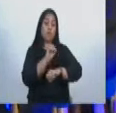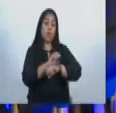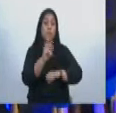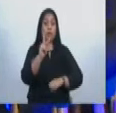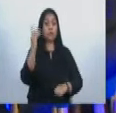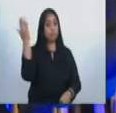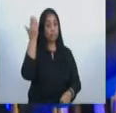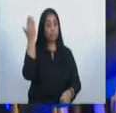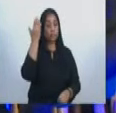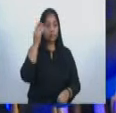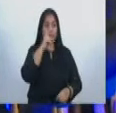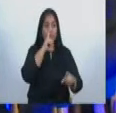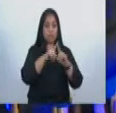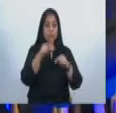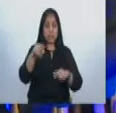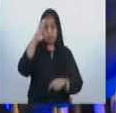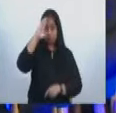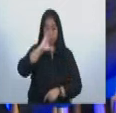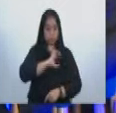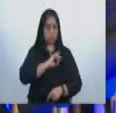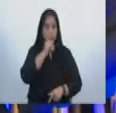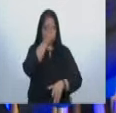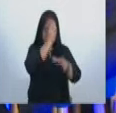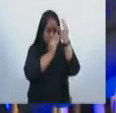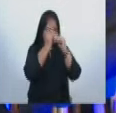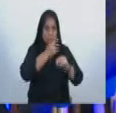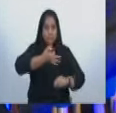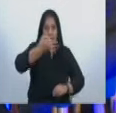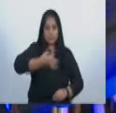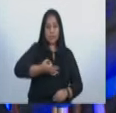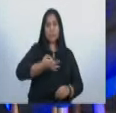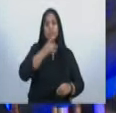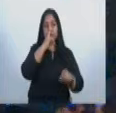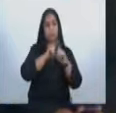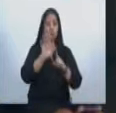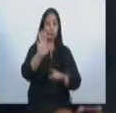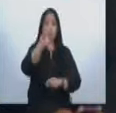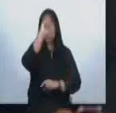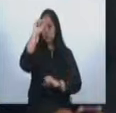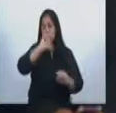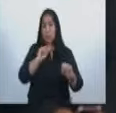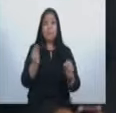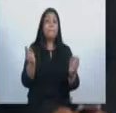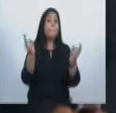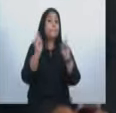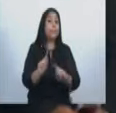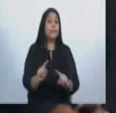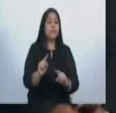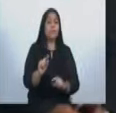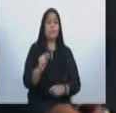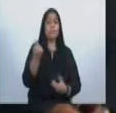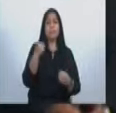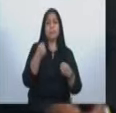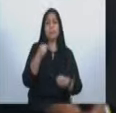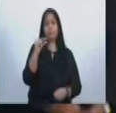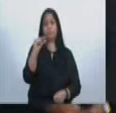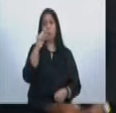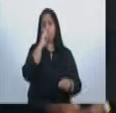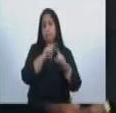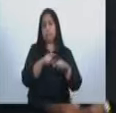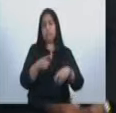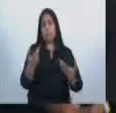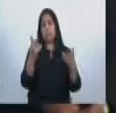capacitación de estos policías para que sean más eficaces en su trabajo pero poco vamos a poder hacer en